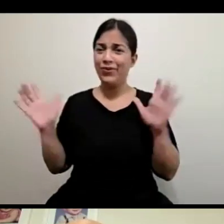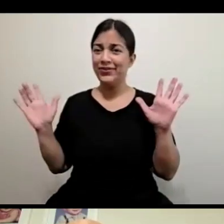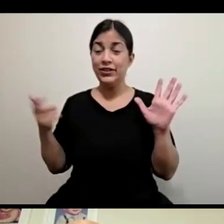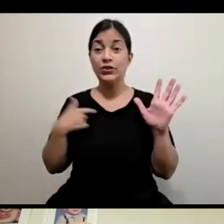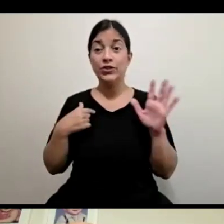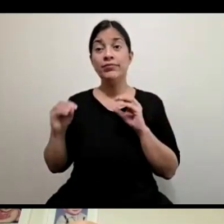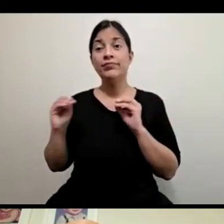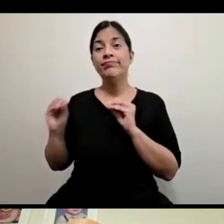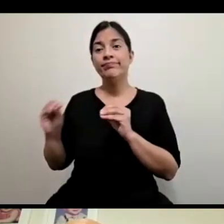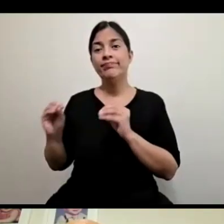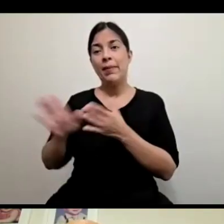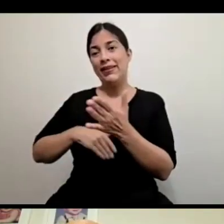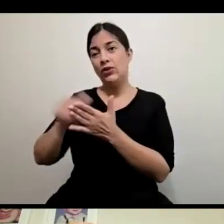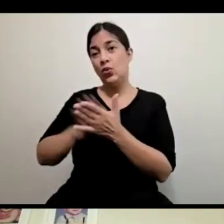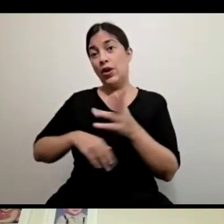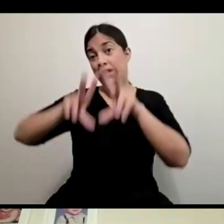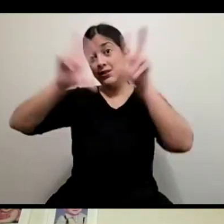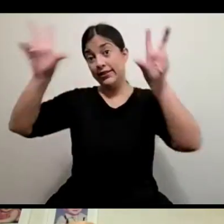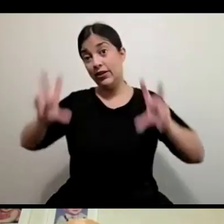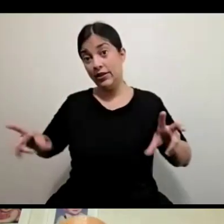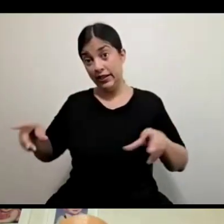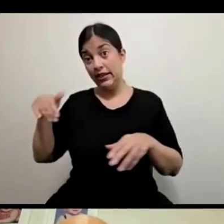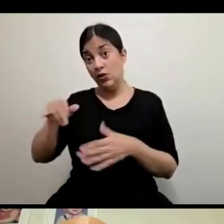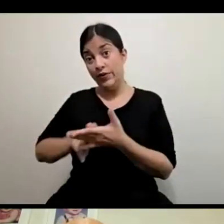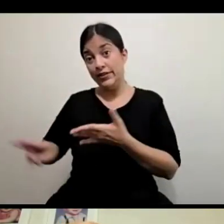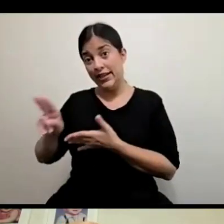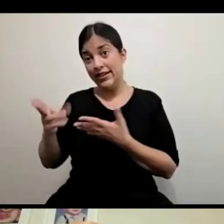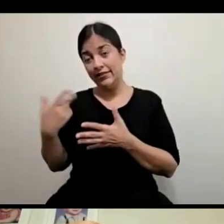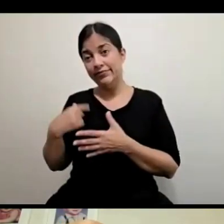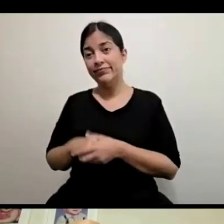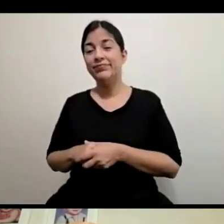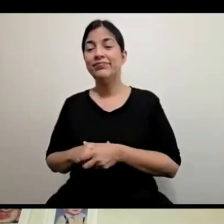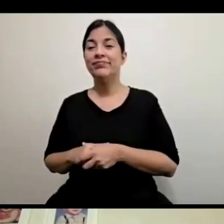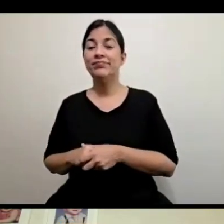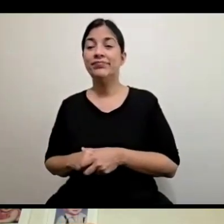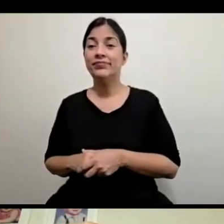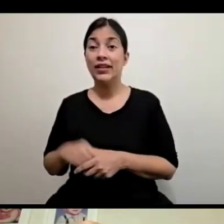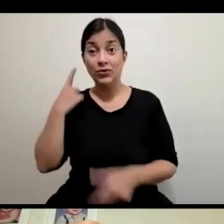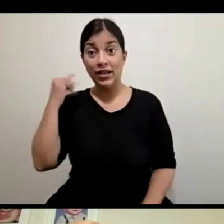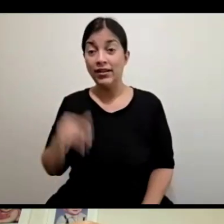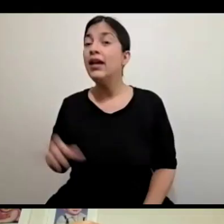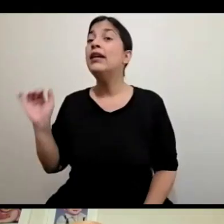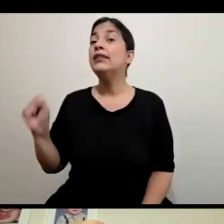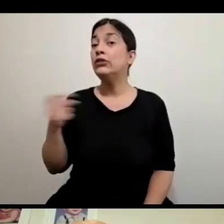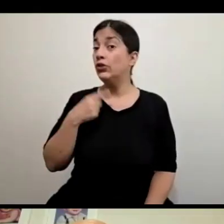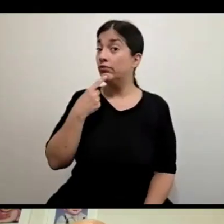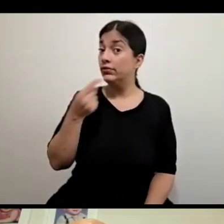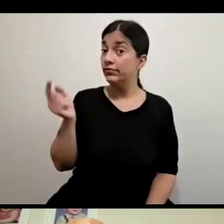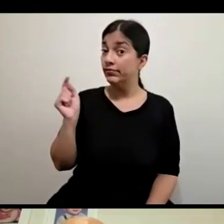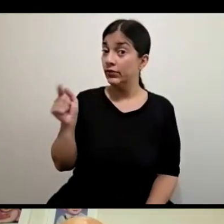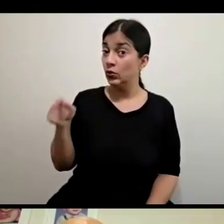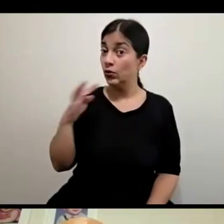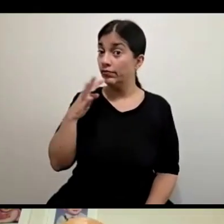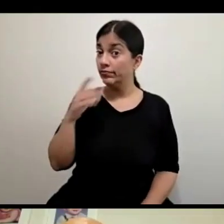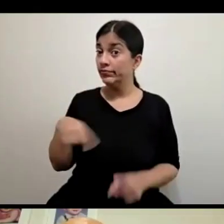enseñé pintura escenográfica en la universidad allá en Los Ángeles. Mira para allá. No, y lo que estabas mencionando es que estabas hablando de